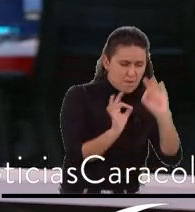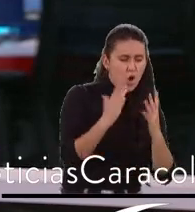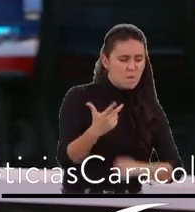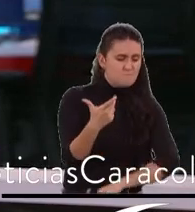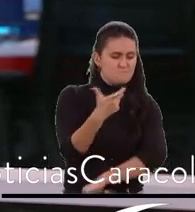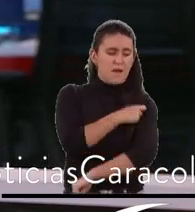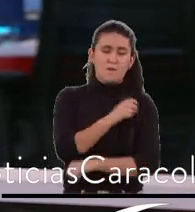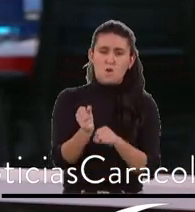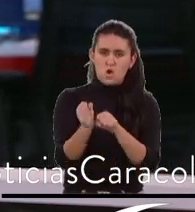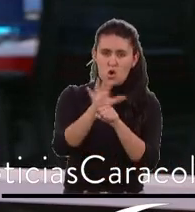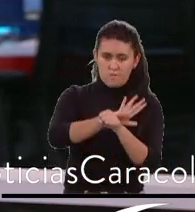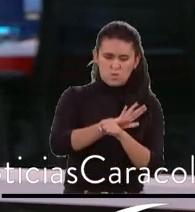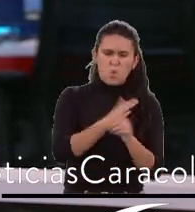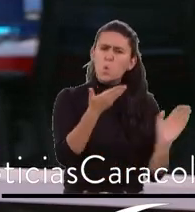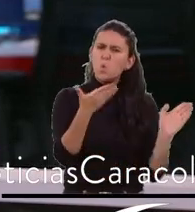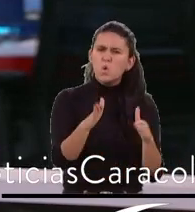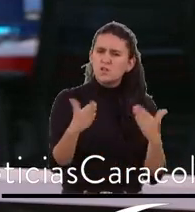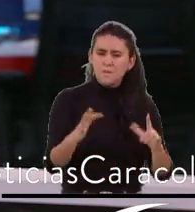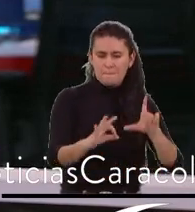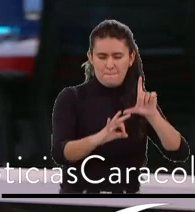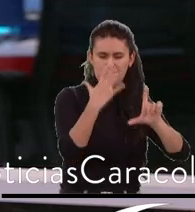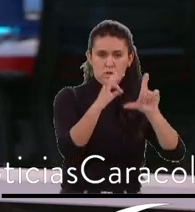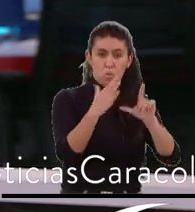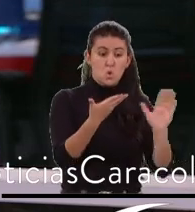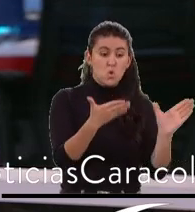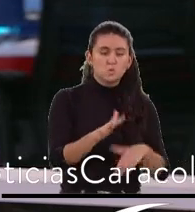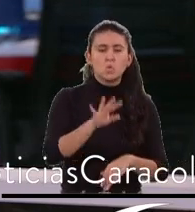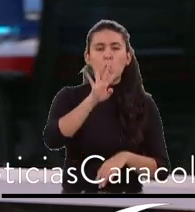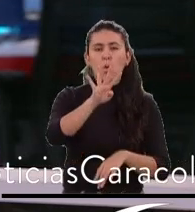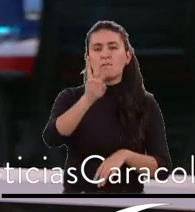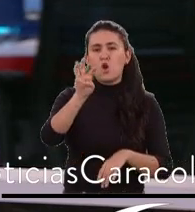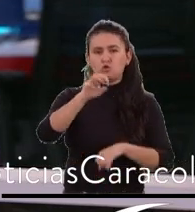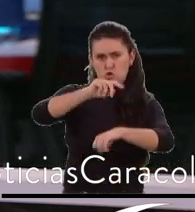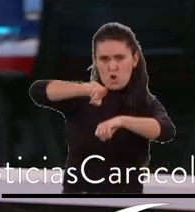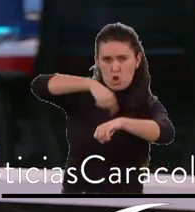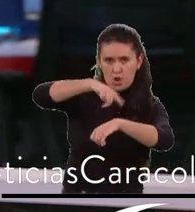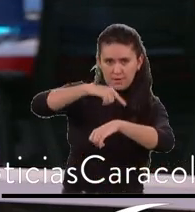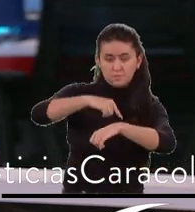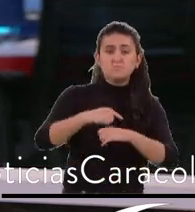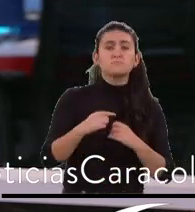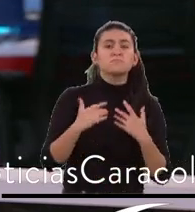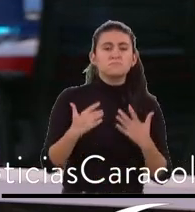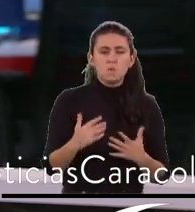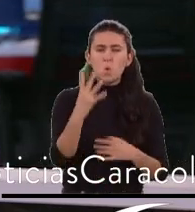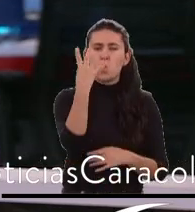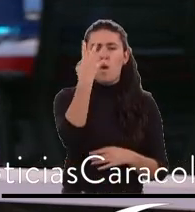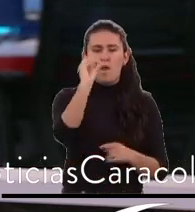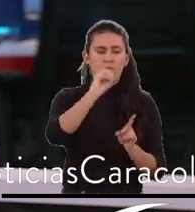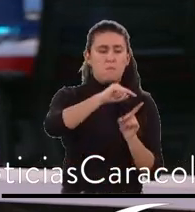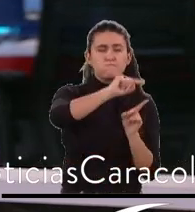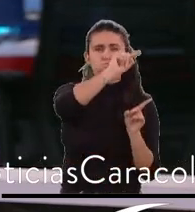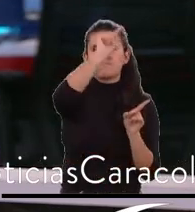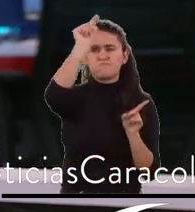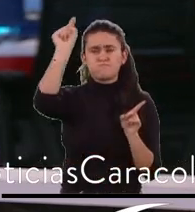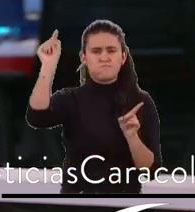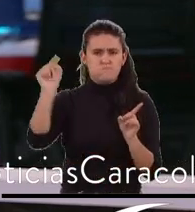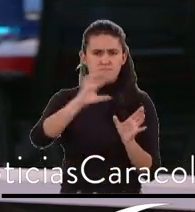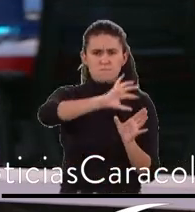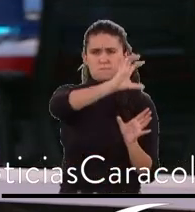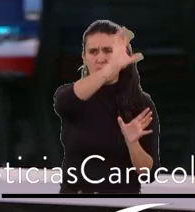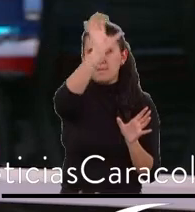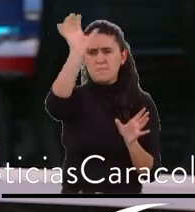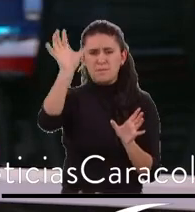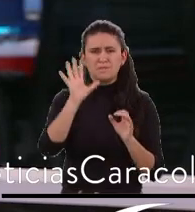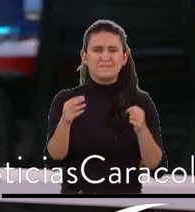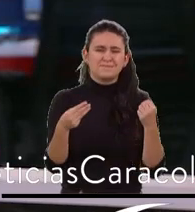este curso será virtual tendrá una duración de 48 horas y estará disponible en 40 municipios de las 33 regionales